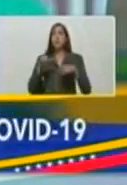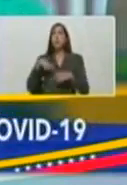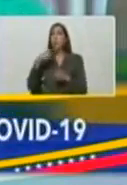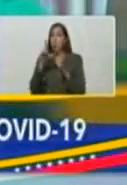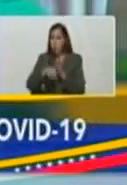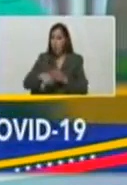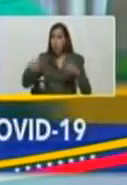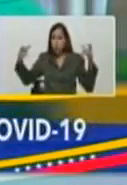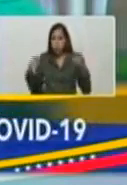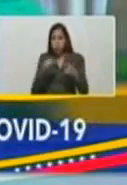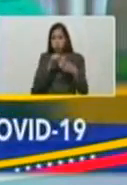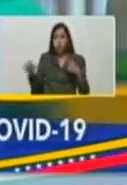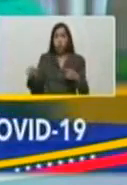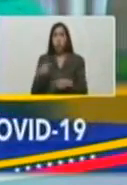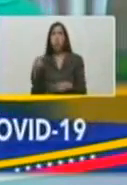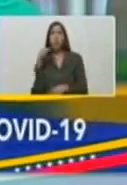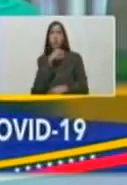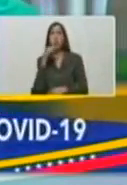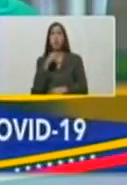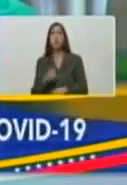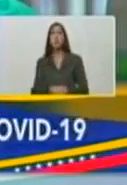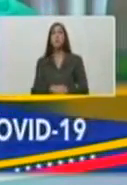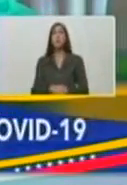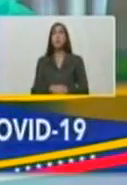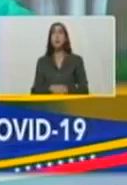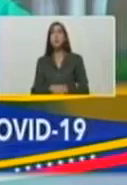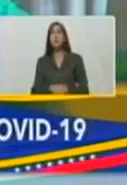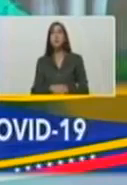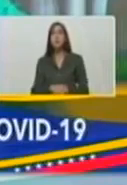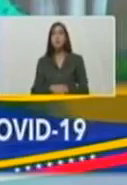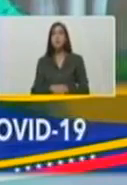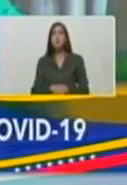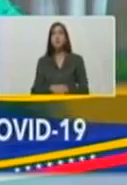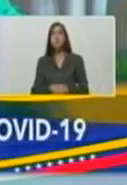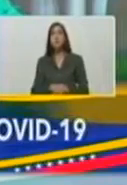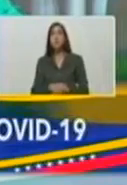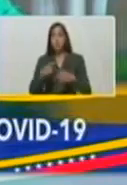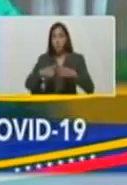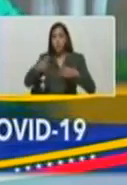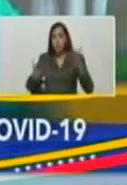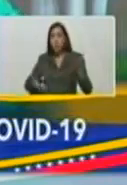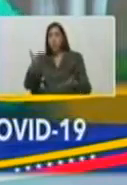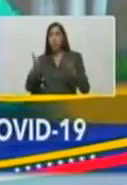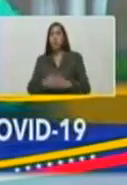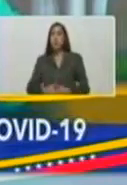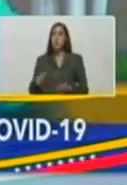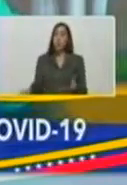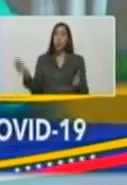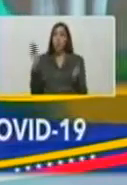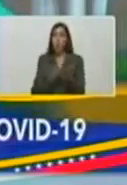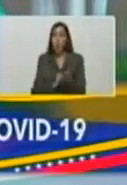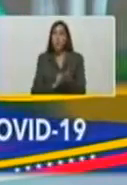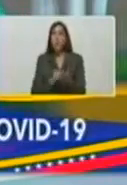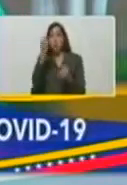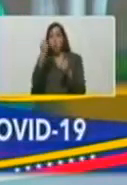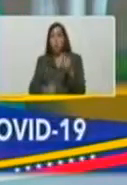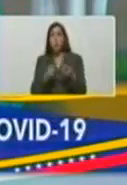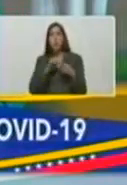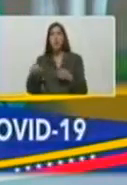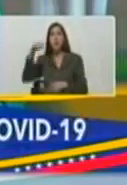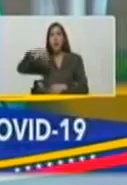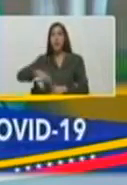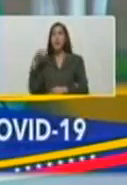primera semana de octubre, decrece la segunda y tercera semana de octubre y vuelve a decrecer la última semana de este mes que